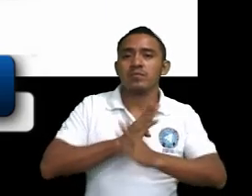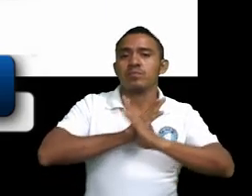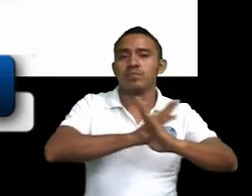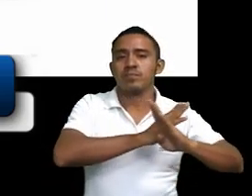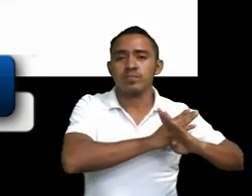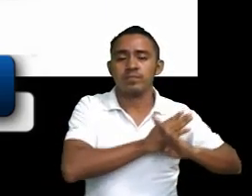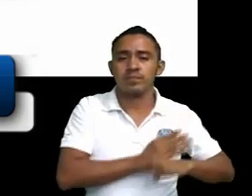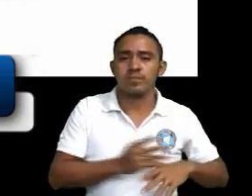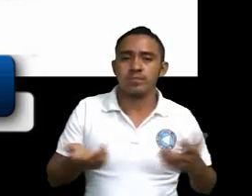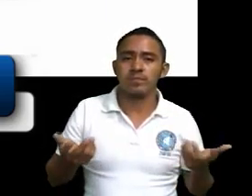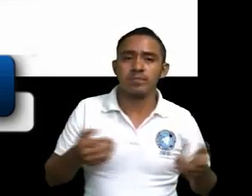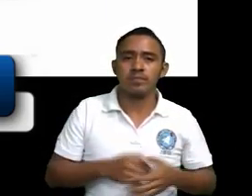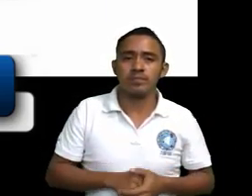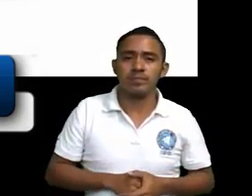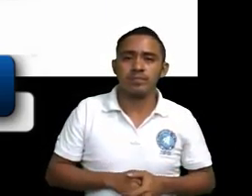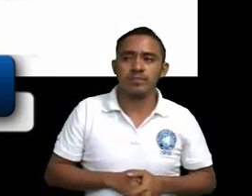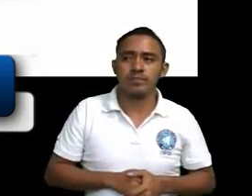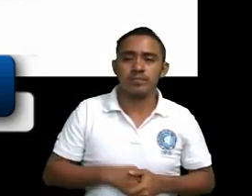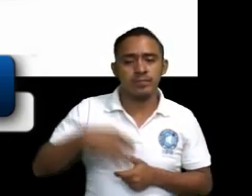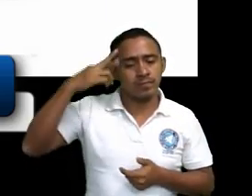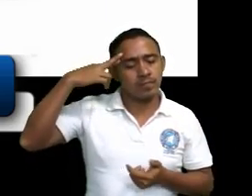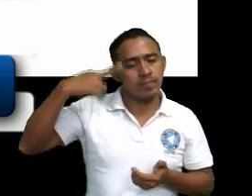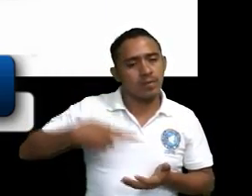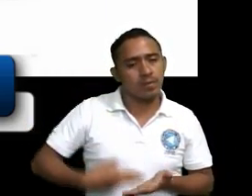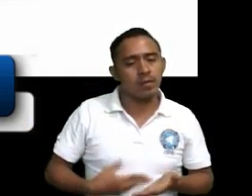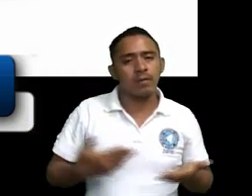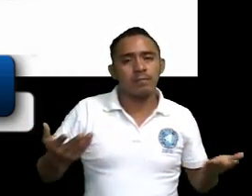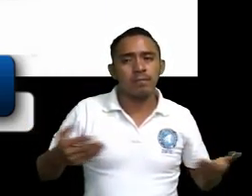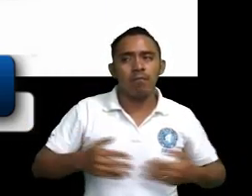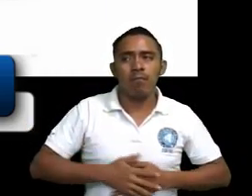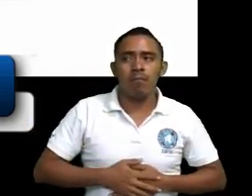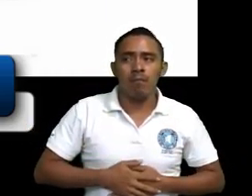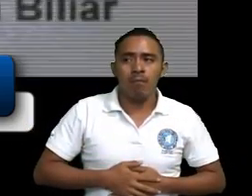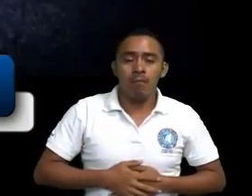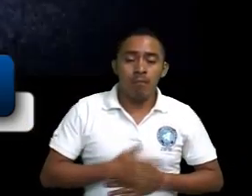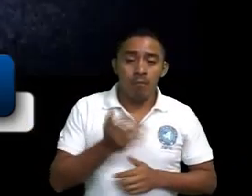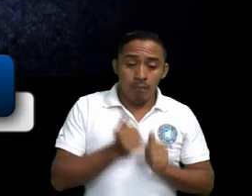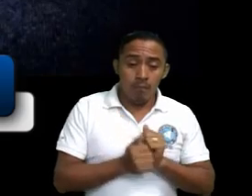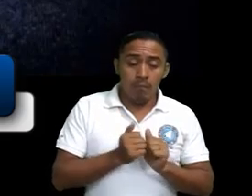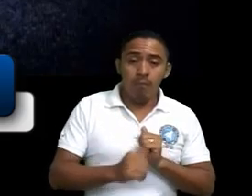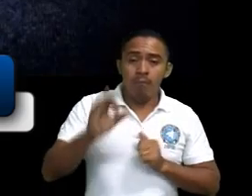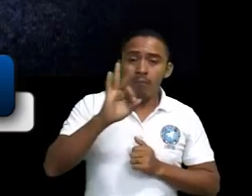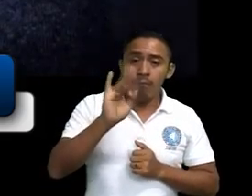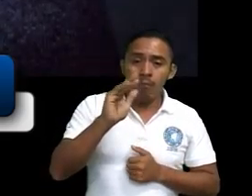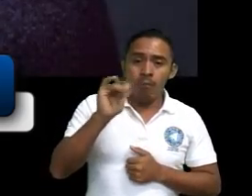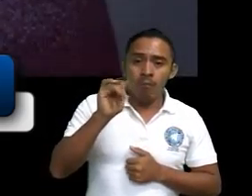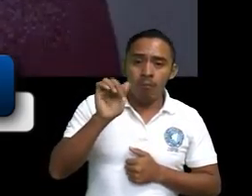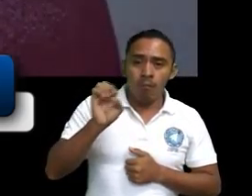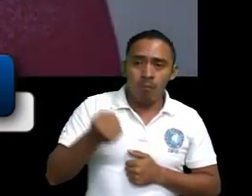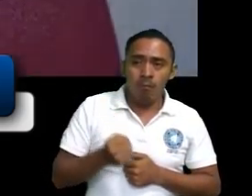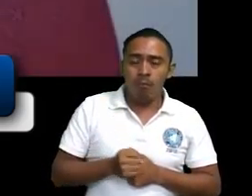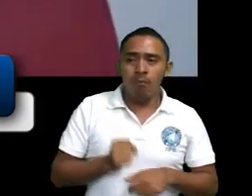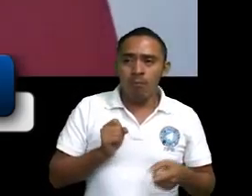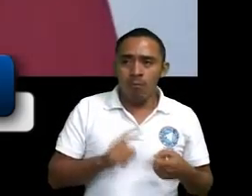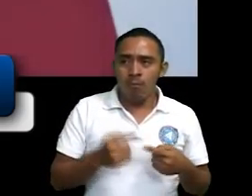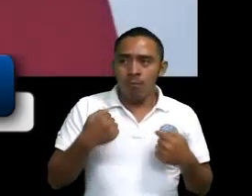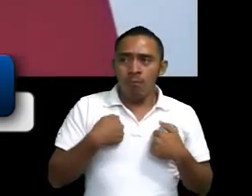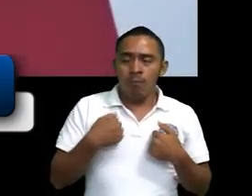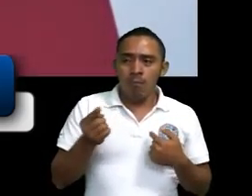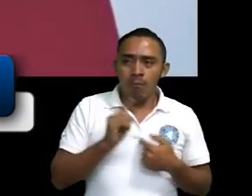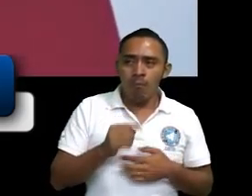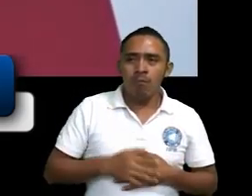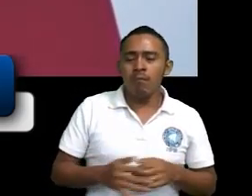cálculos en nuestros órganos? Recordá que parte de los factores de riesgo no se deben a uno mismo, ¿verdad? Sí, sino sí. Que,